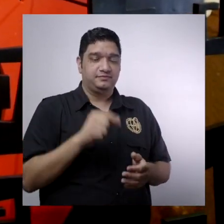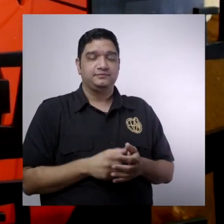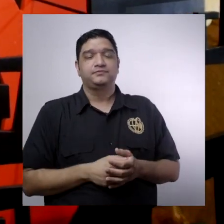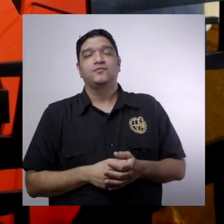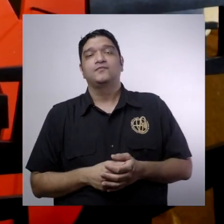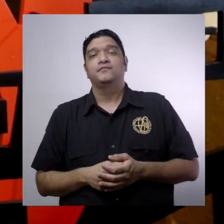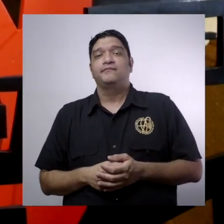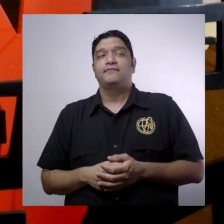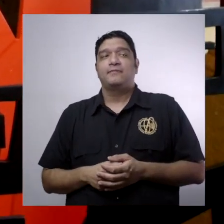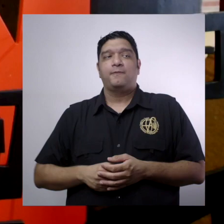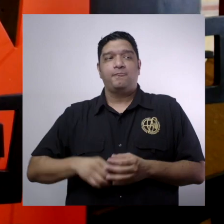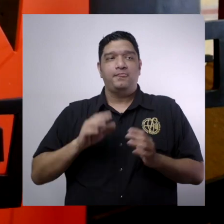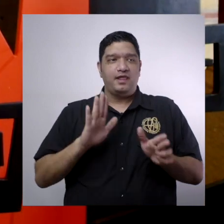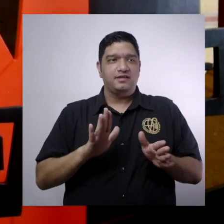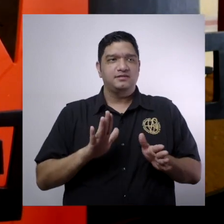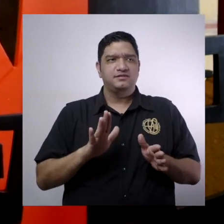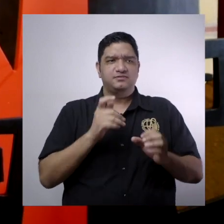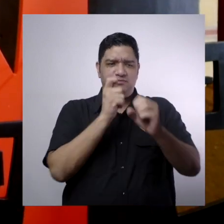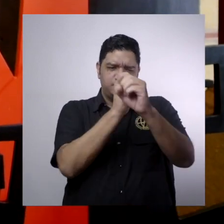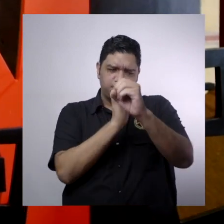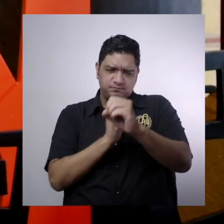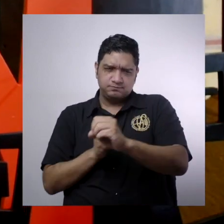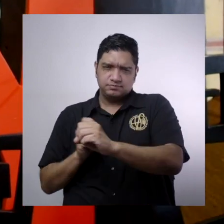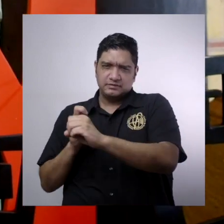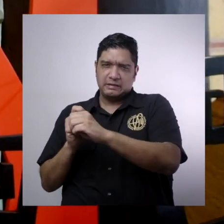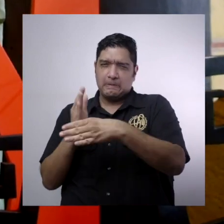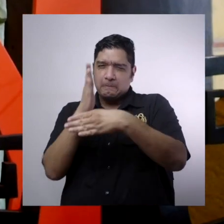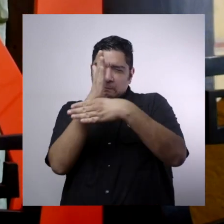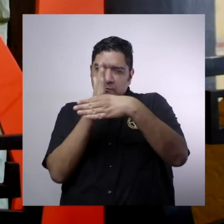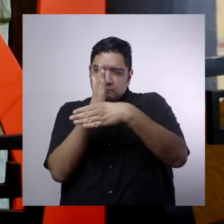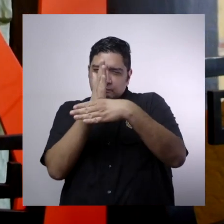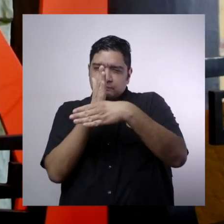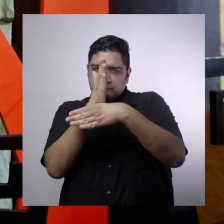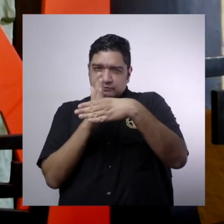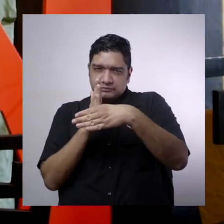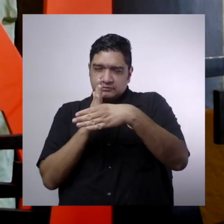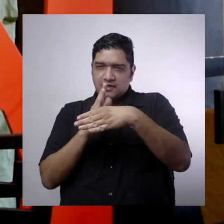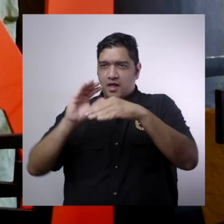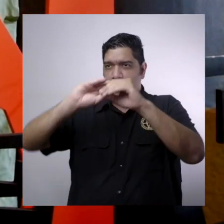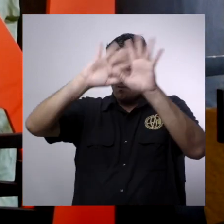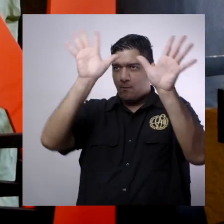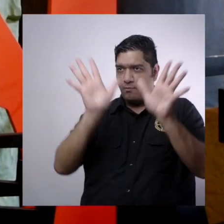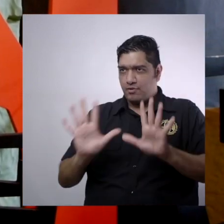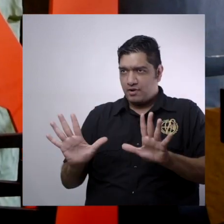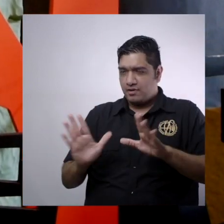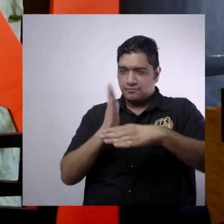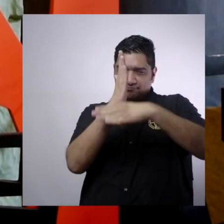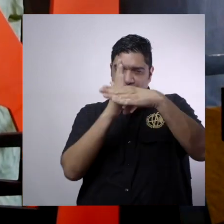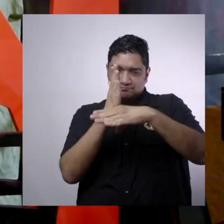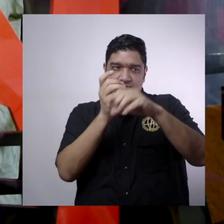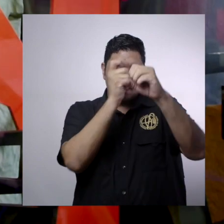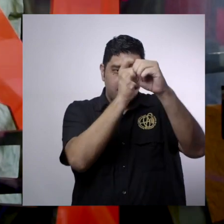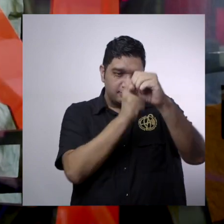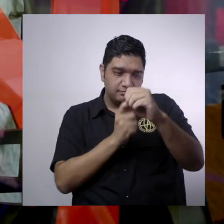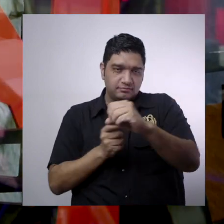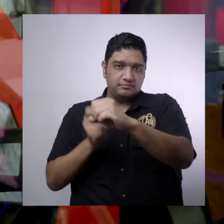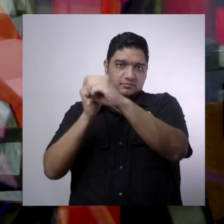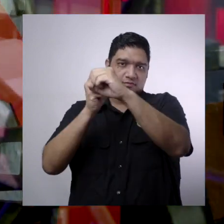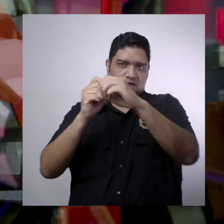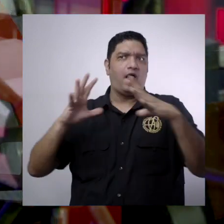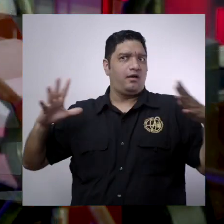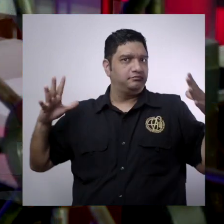que está a mitad de camino entre la escultura y el mural. Es una obra grande que